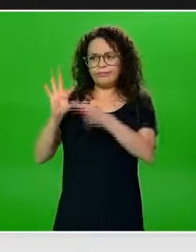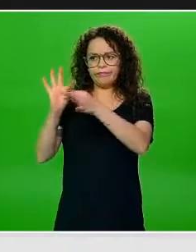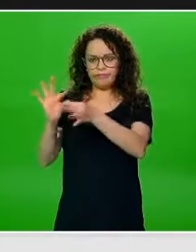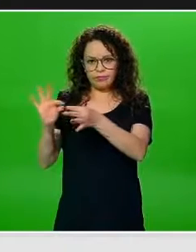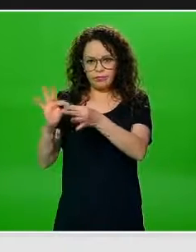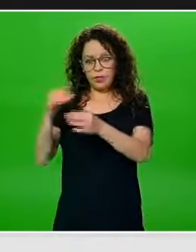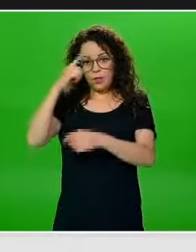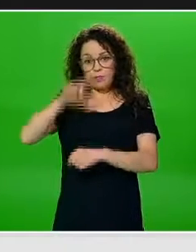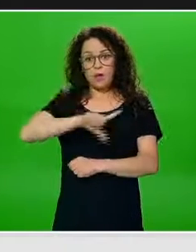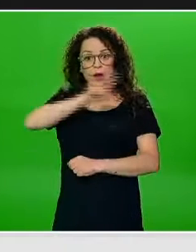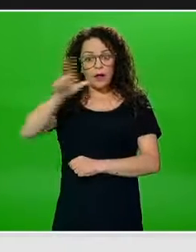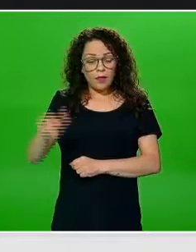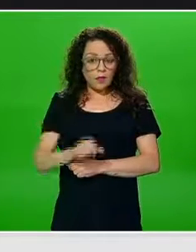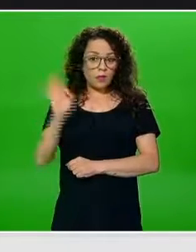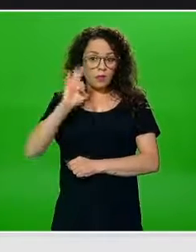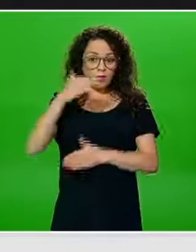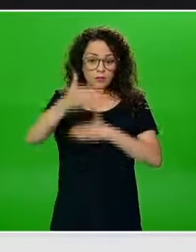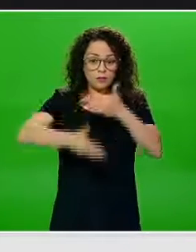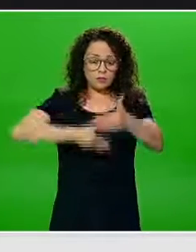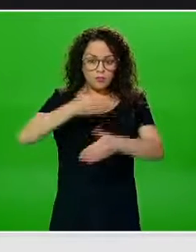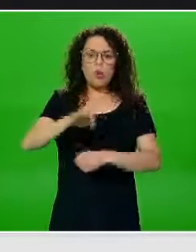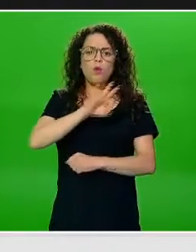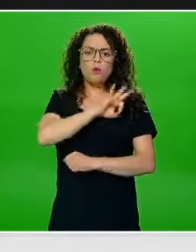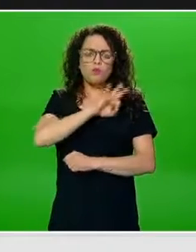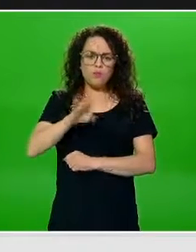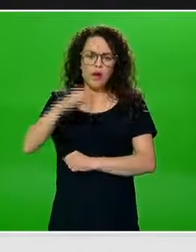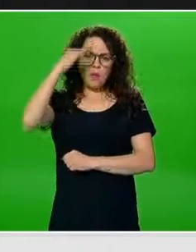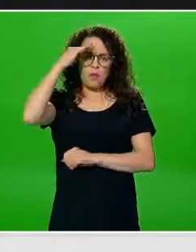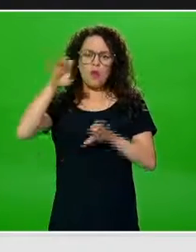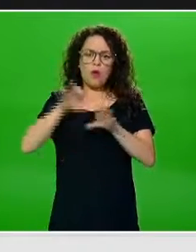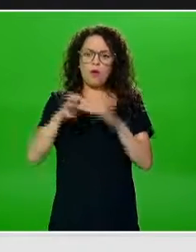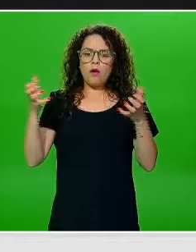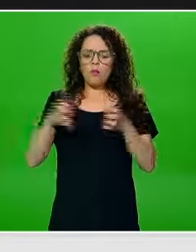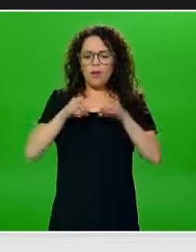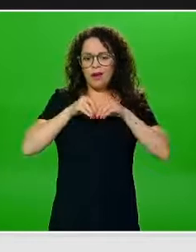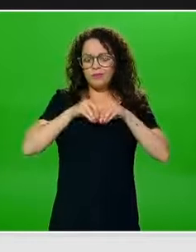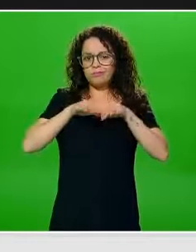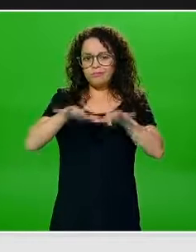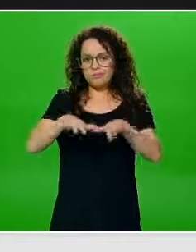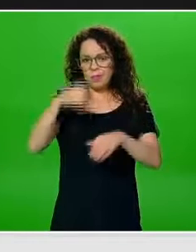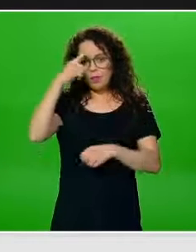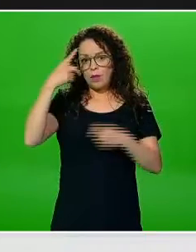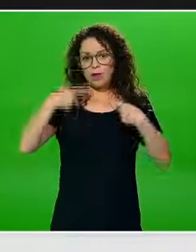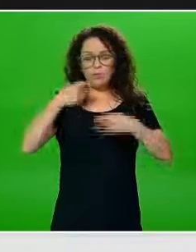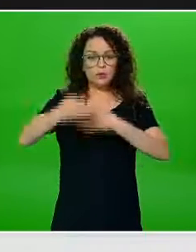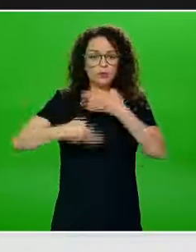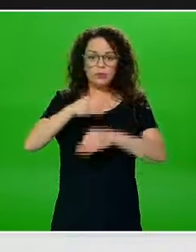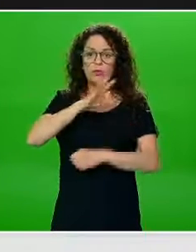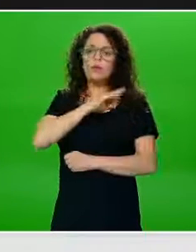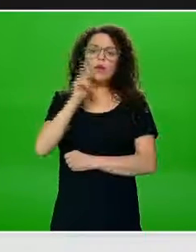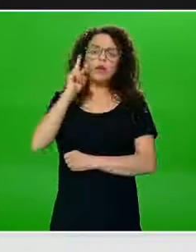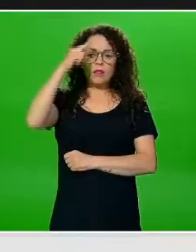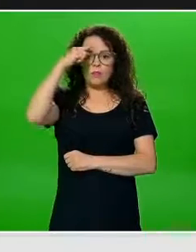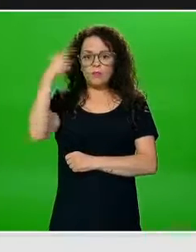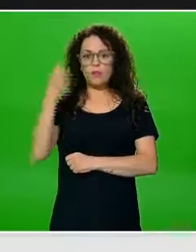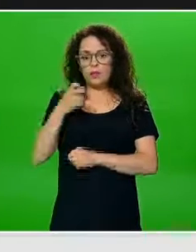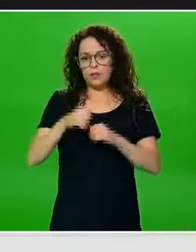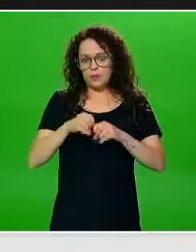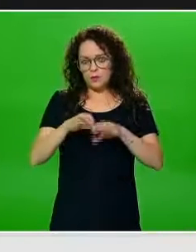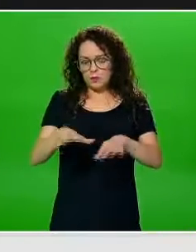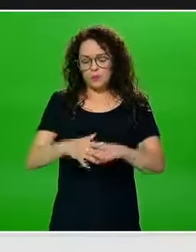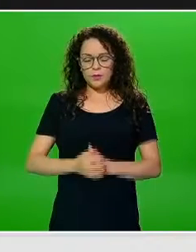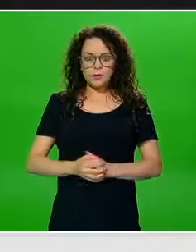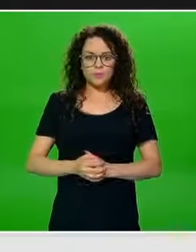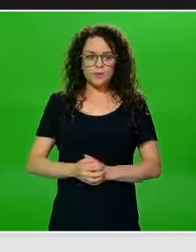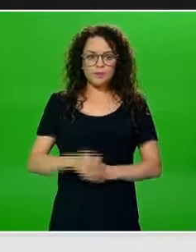en algún punto más adelante se estaría pensando publicar una base de datos abiertos al respecto.